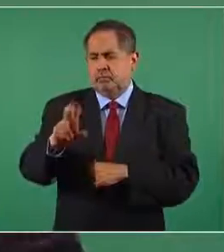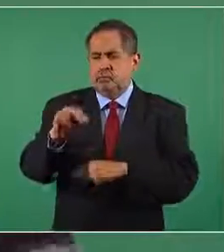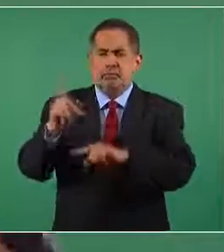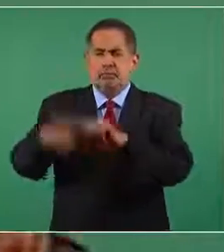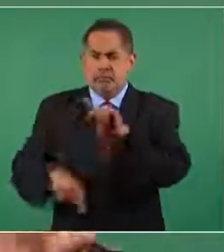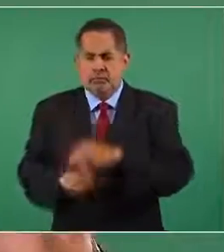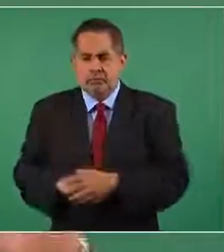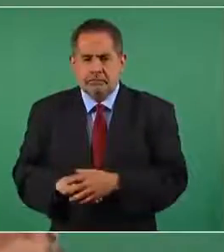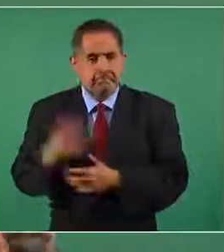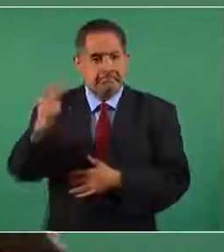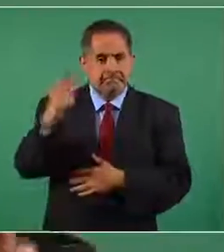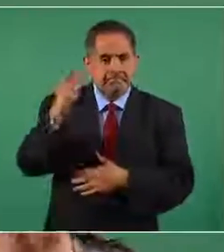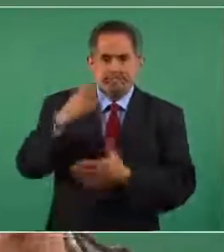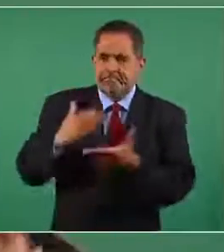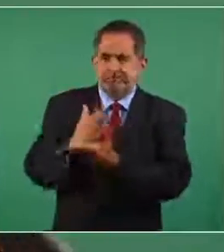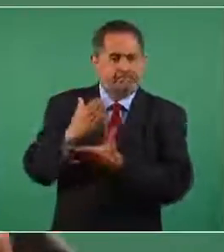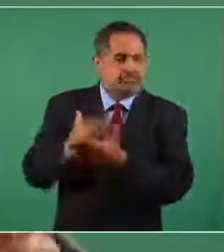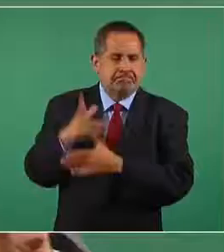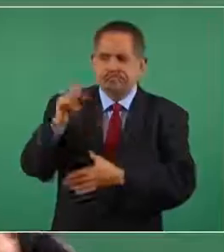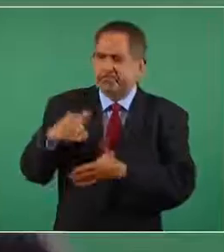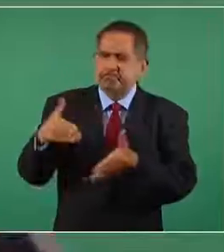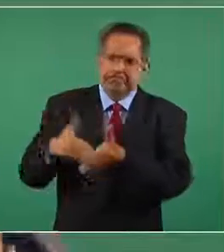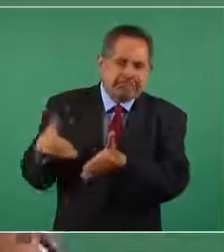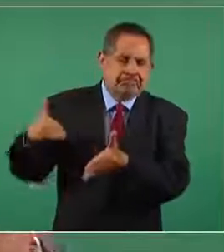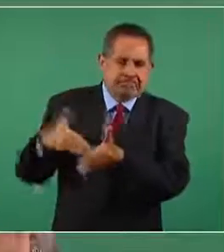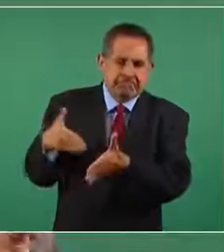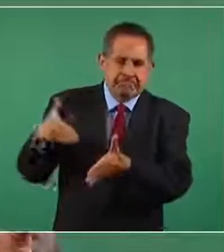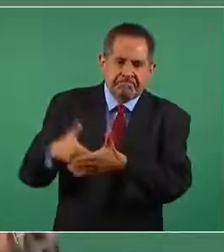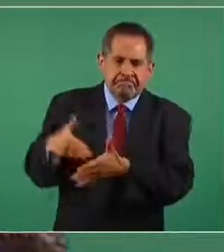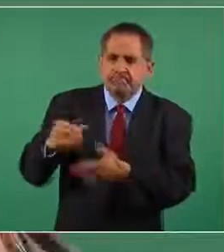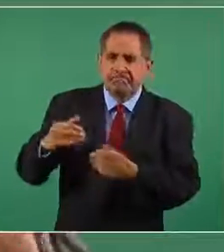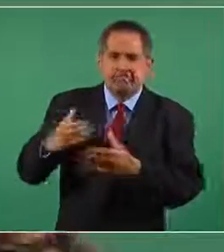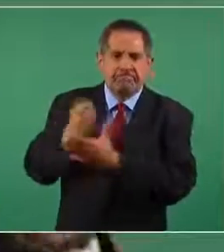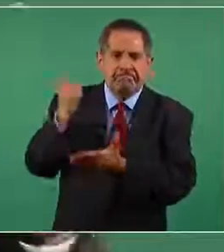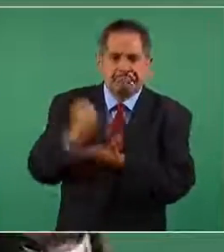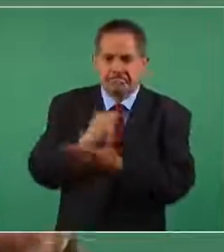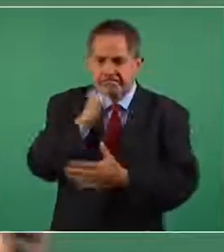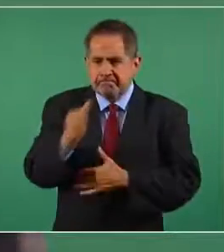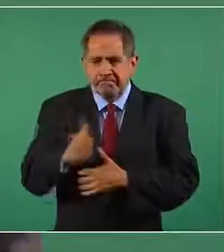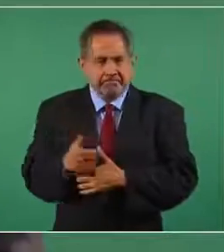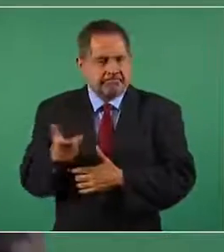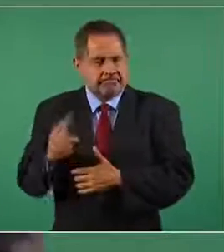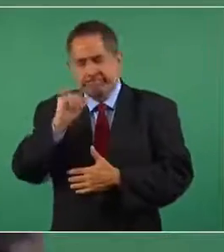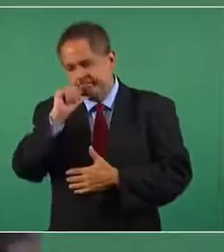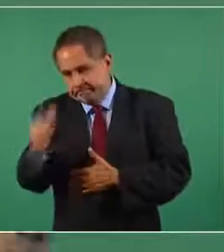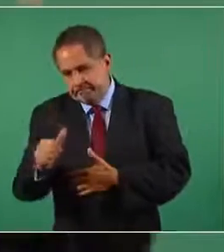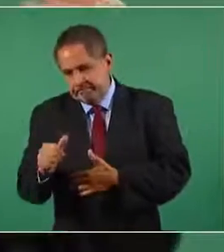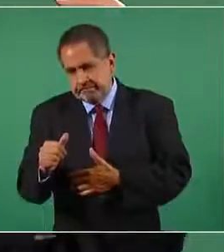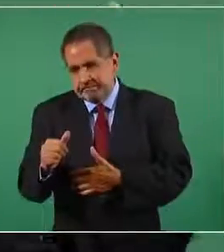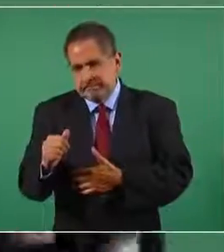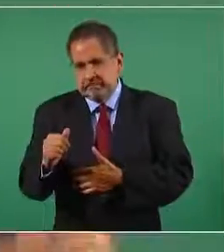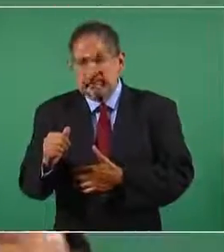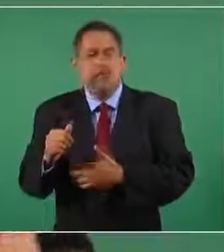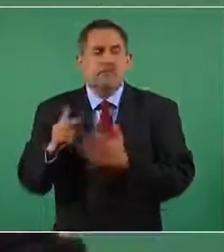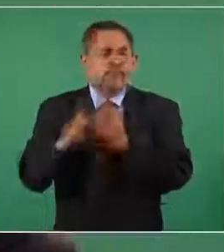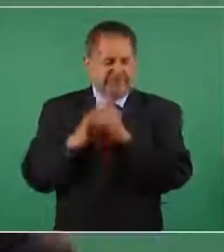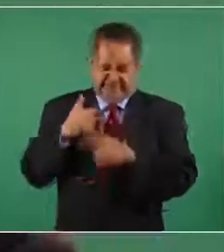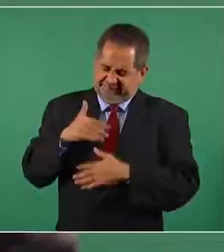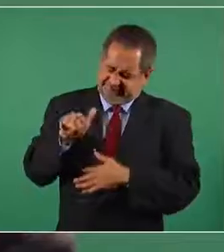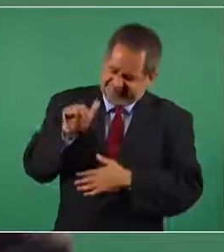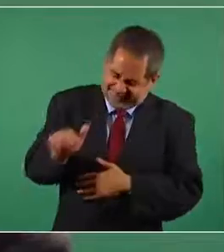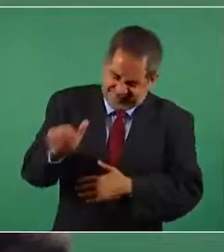No pasó y no pasó y no pasó. ¿Sí? Ahí tenían la iniciativa. Luego volví a